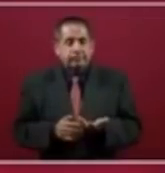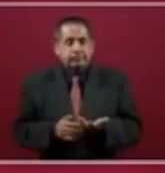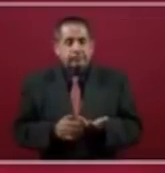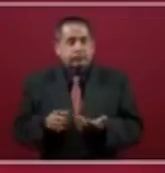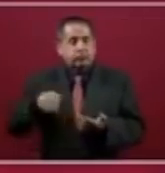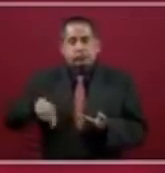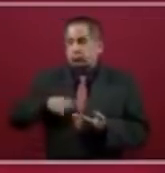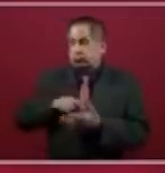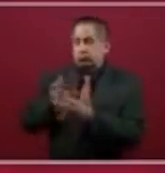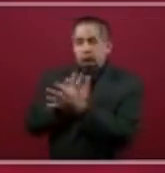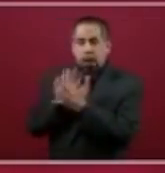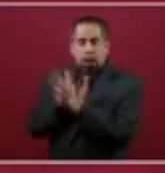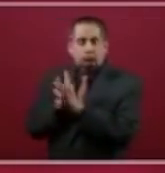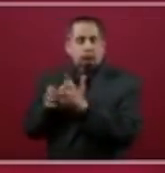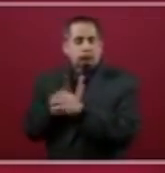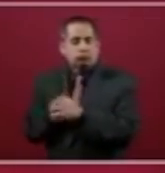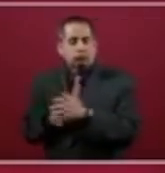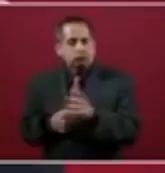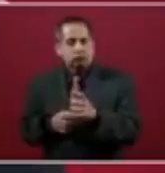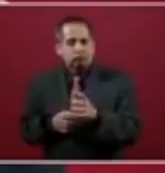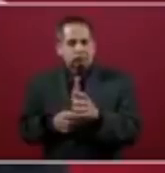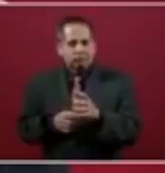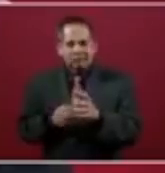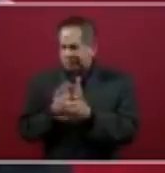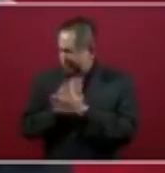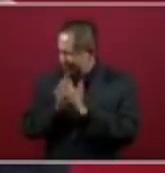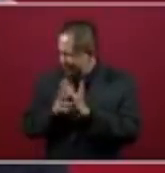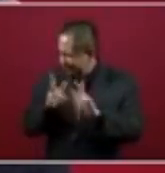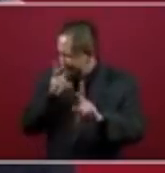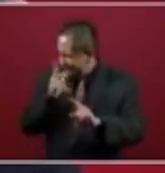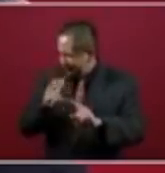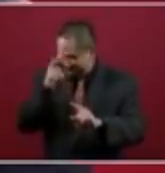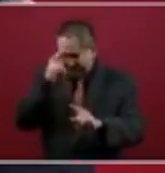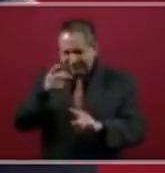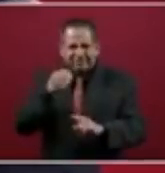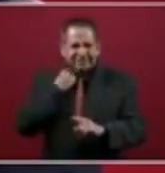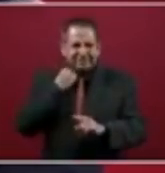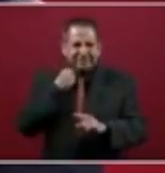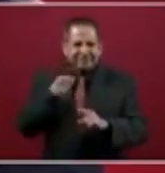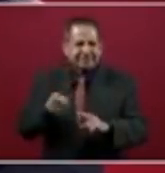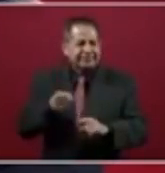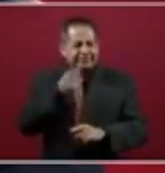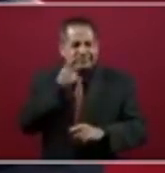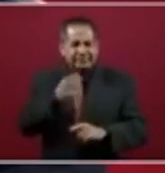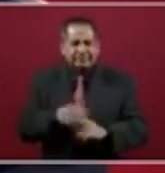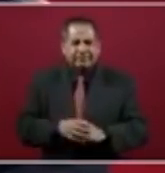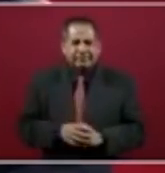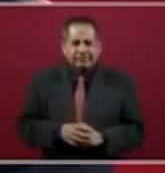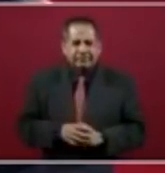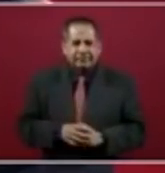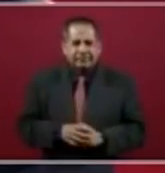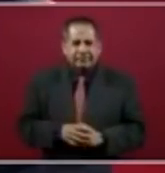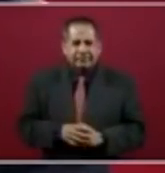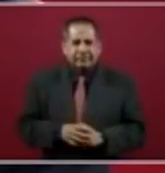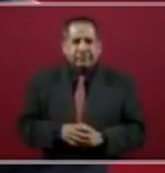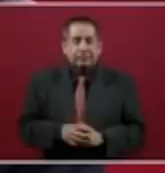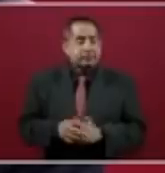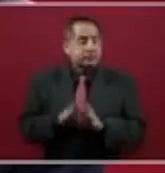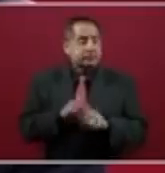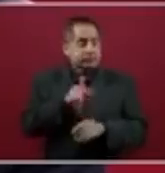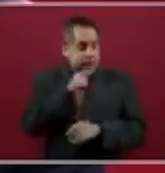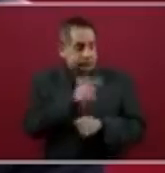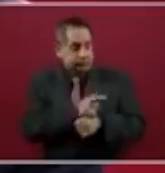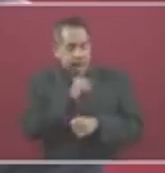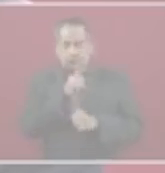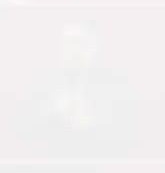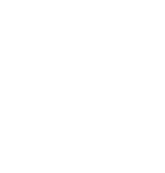en cómplices. Asimismo, el Ejecutivo Federal detalló la importancia de proteger y defender a los mexicanos que viven en Estados Unidos a